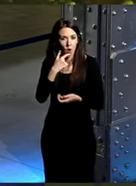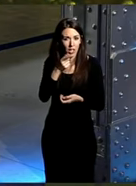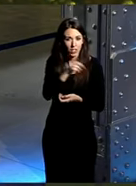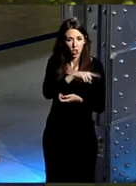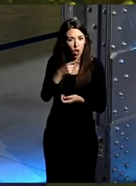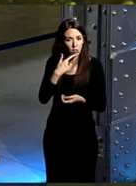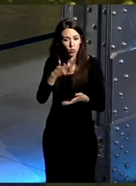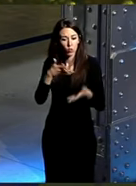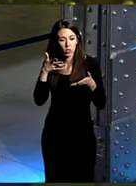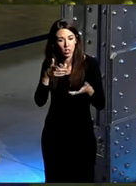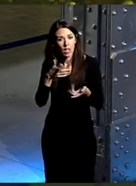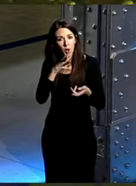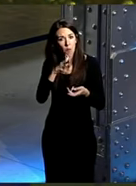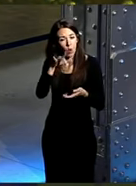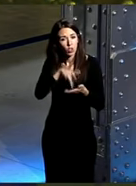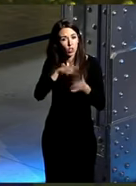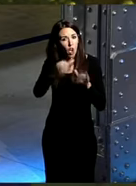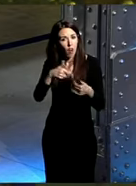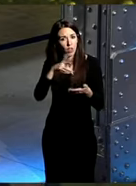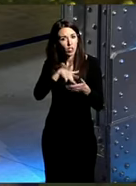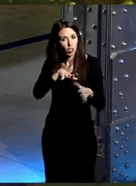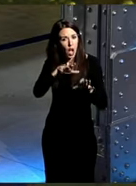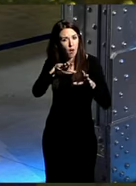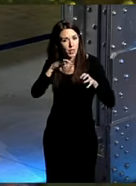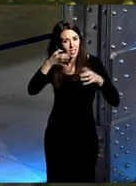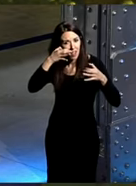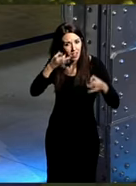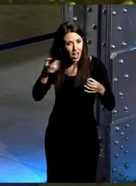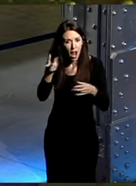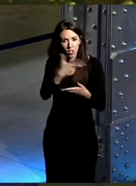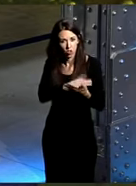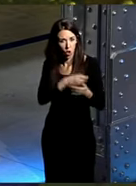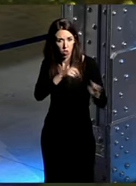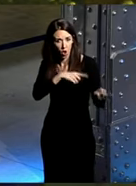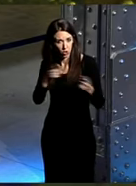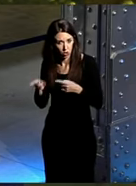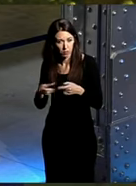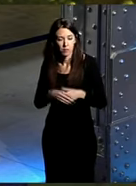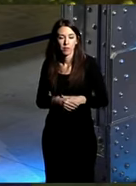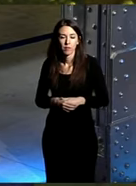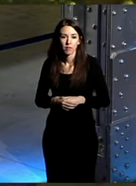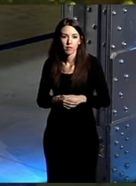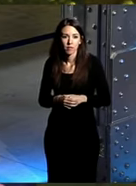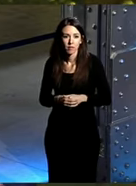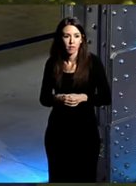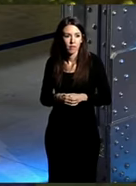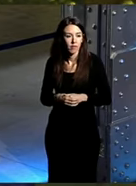les encanta, porque resulta que es que se va a aprender realmente unos de otros. Como aprendía Juan, peer-to-peer.